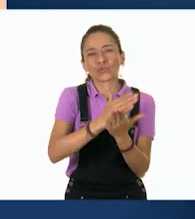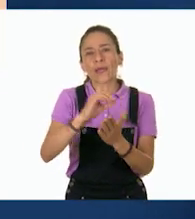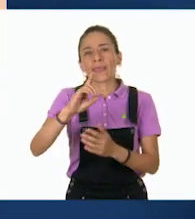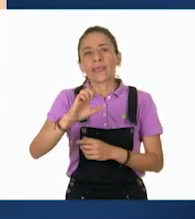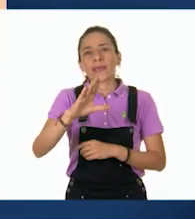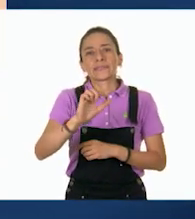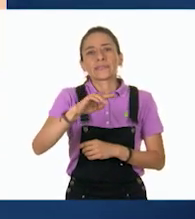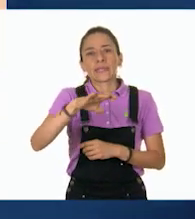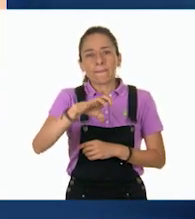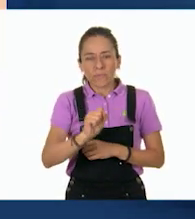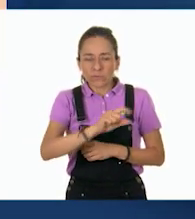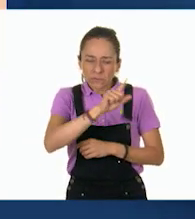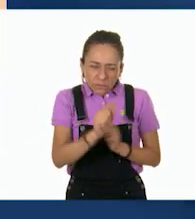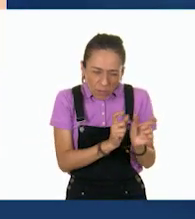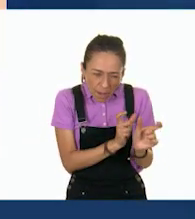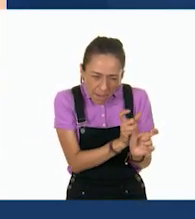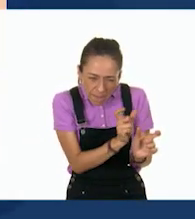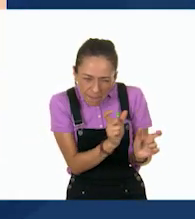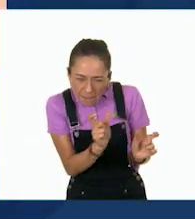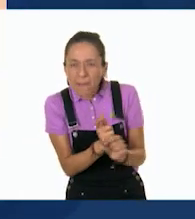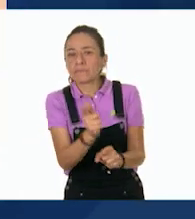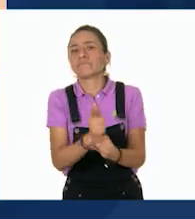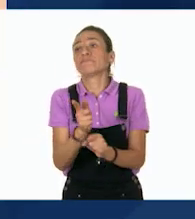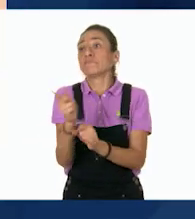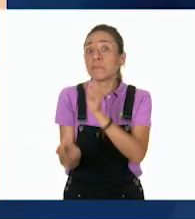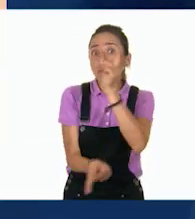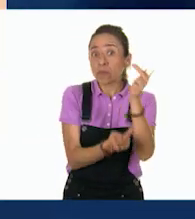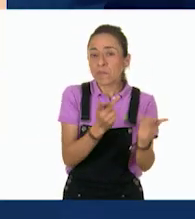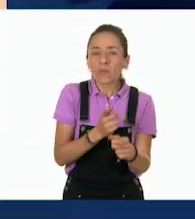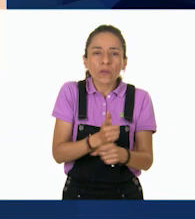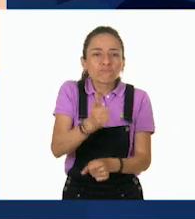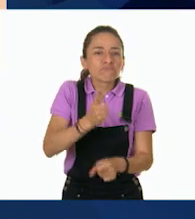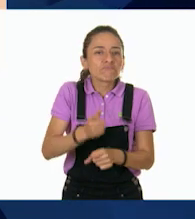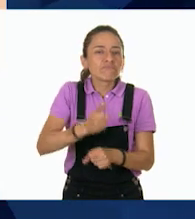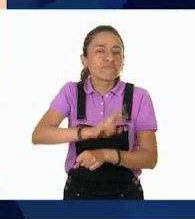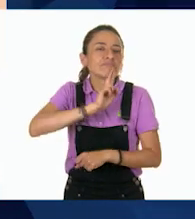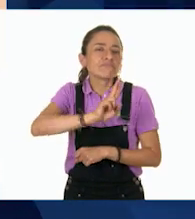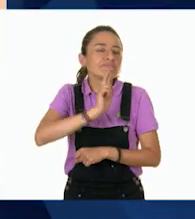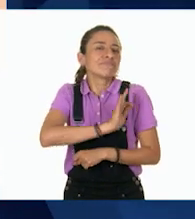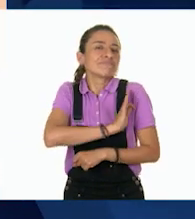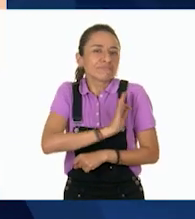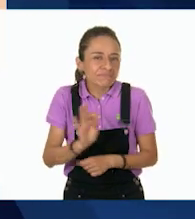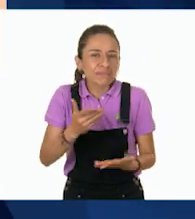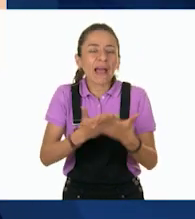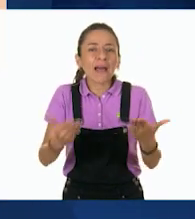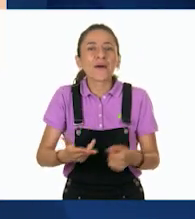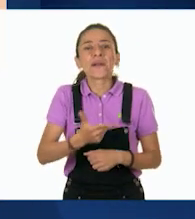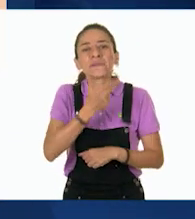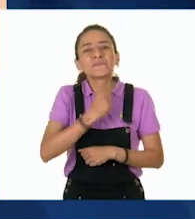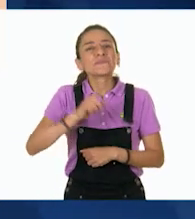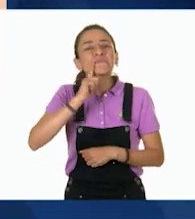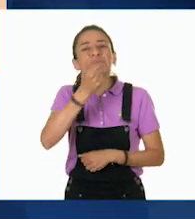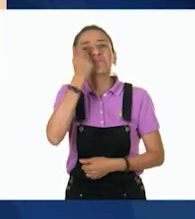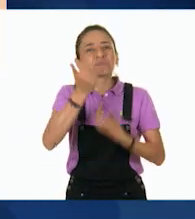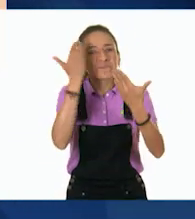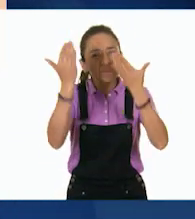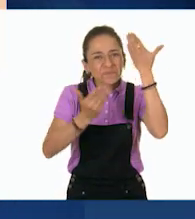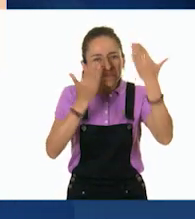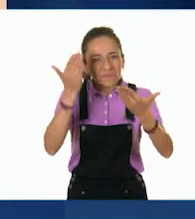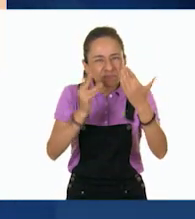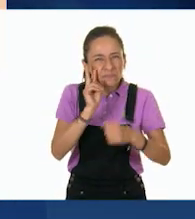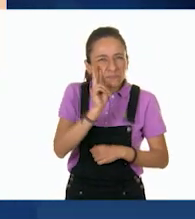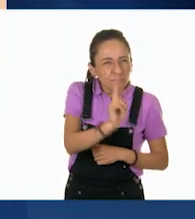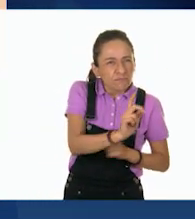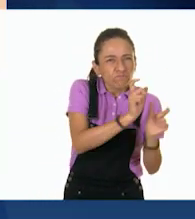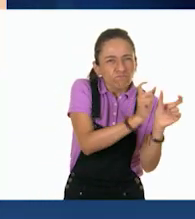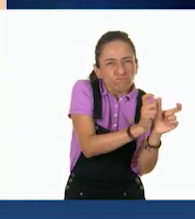encontrar las respuestas a las preguntas que le hicieron. Ahora, las alumnas y los alumnos han observado una